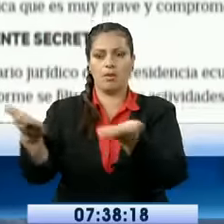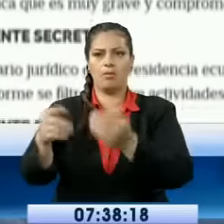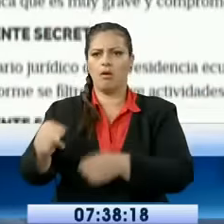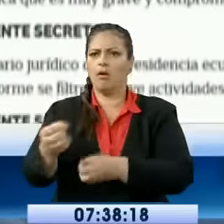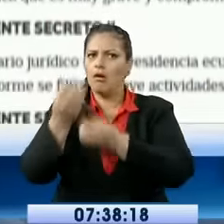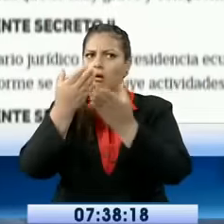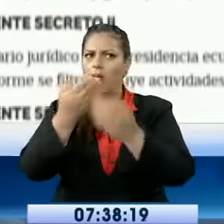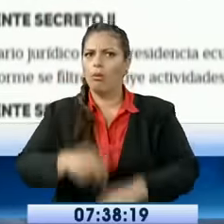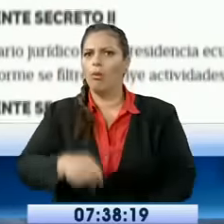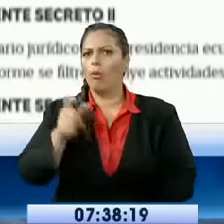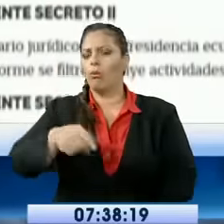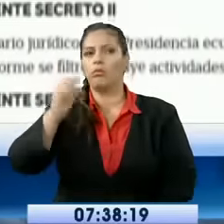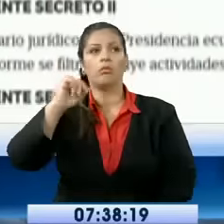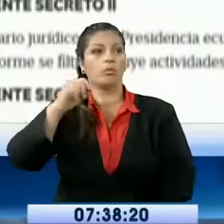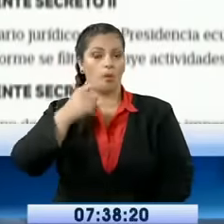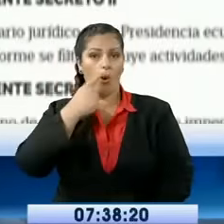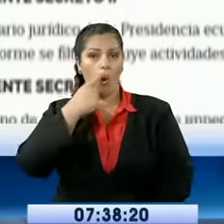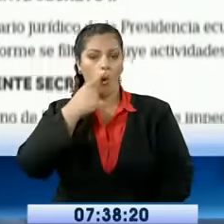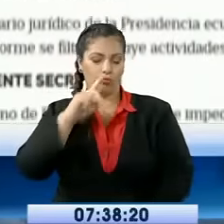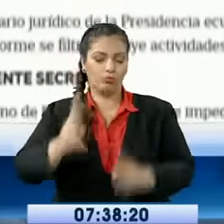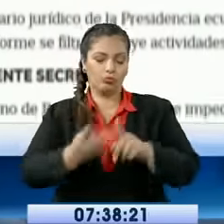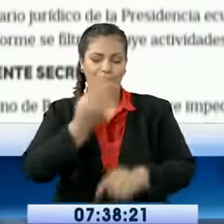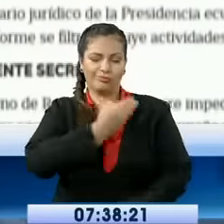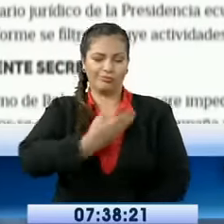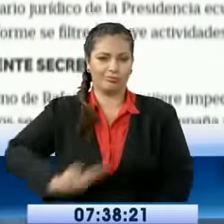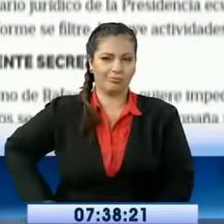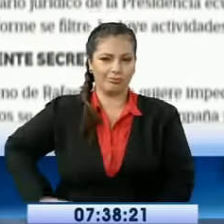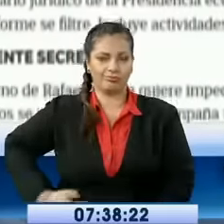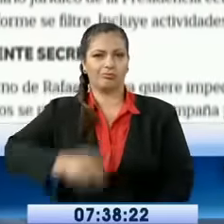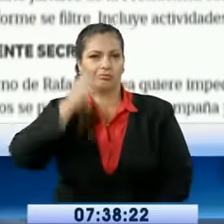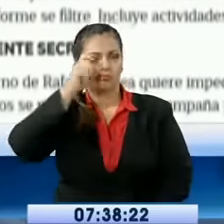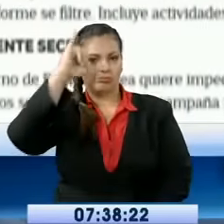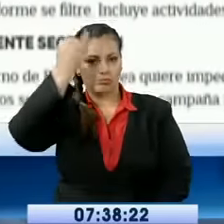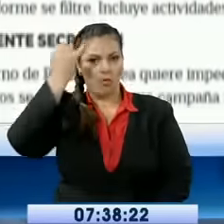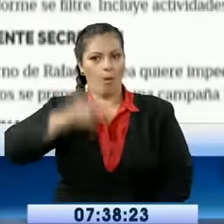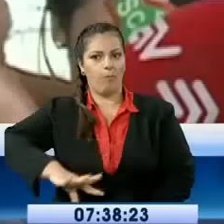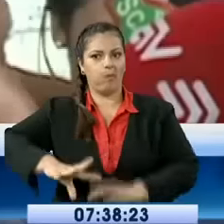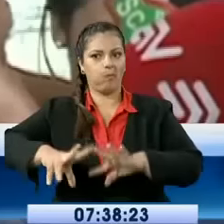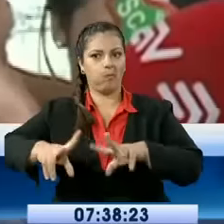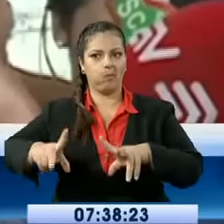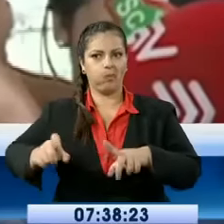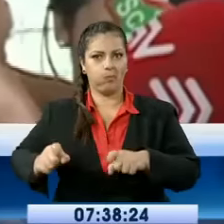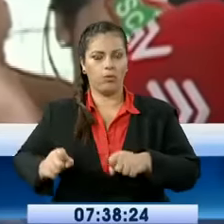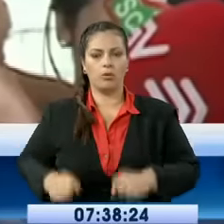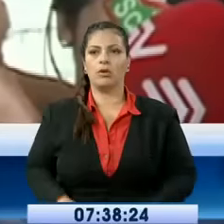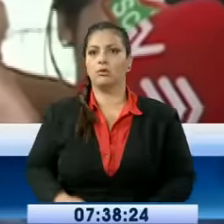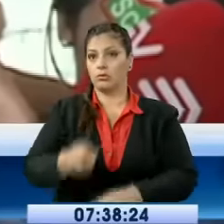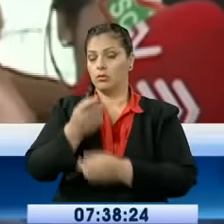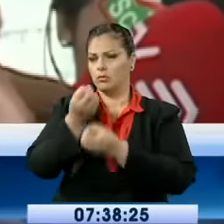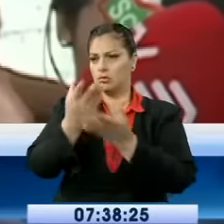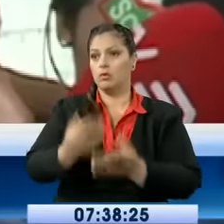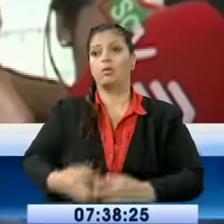en supuestos actos de corrupción. Viteri pide a las autoridades una investigación seria. Debe de ser